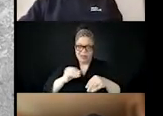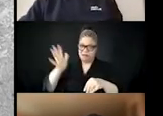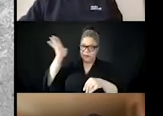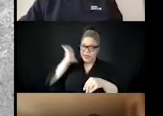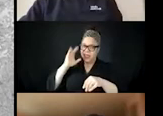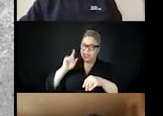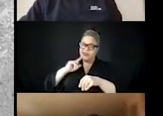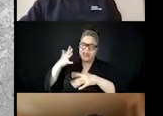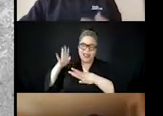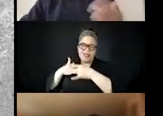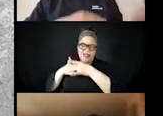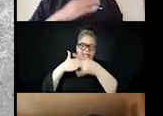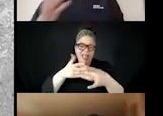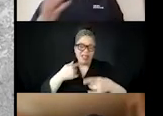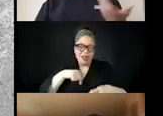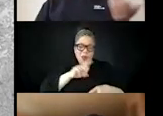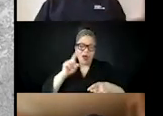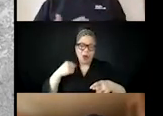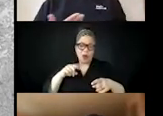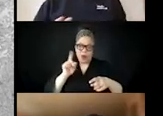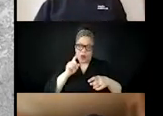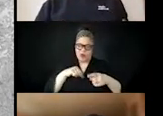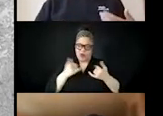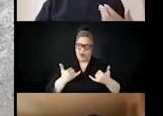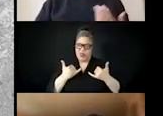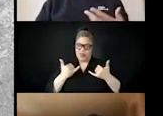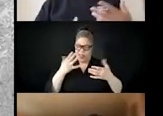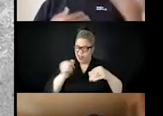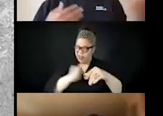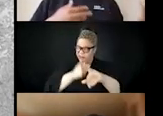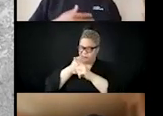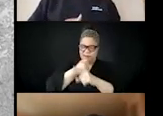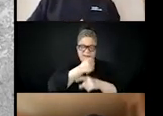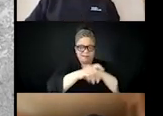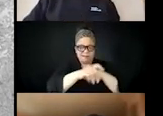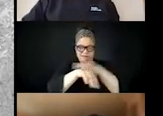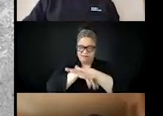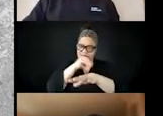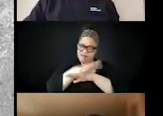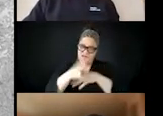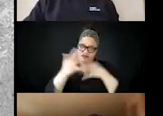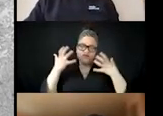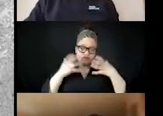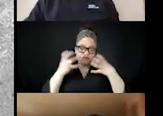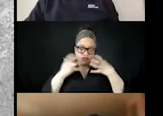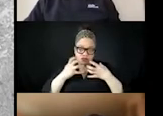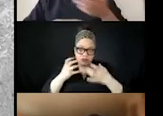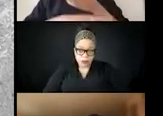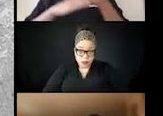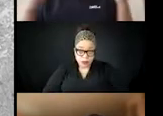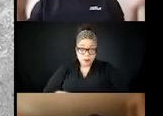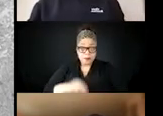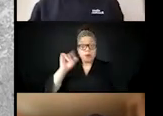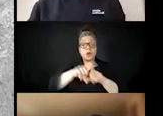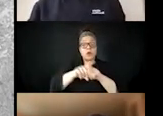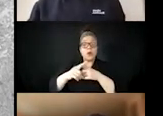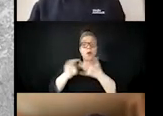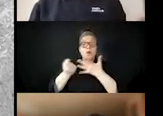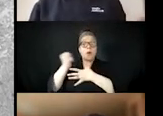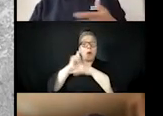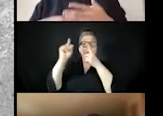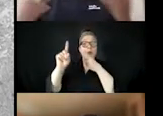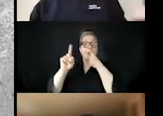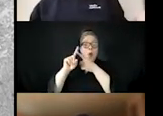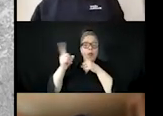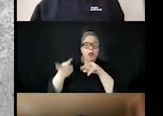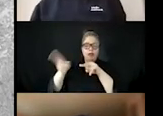el que estamos aquí entonces hay que mantener esas dos cosas en mente es también la meta